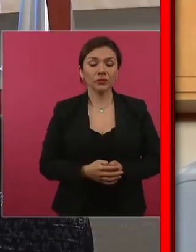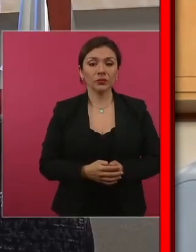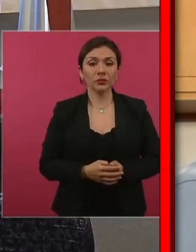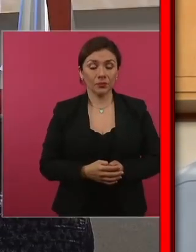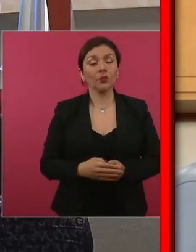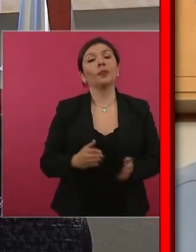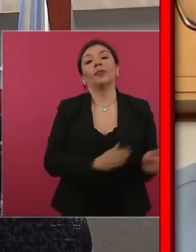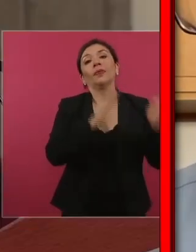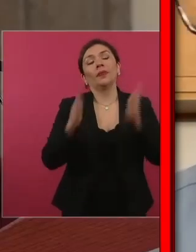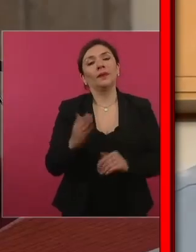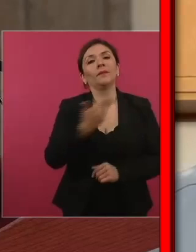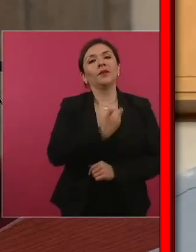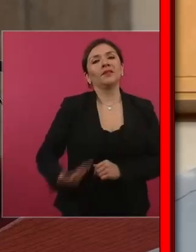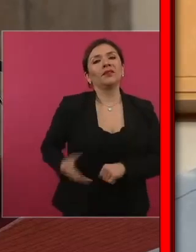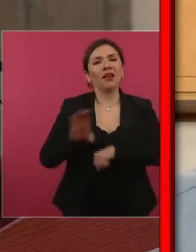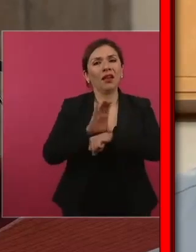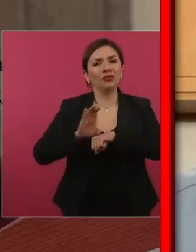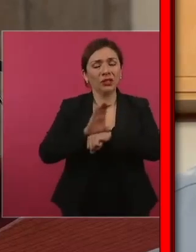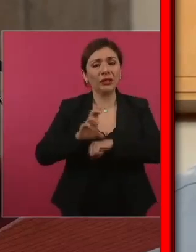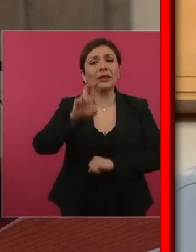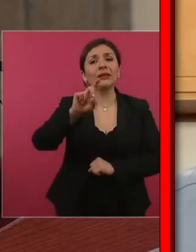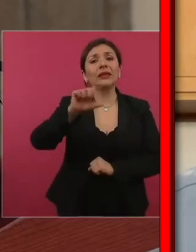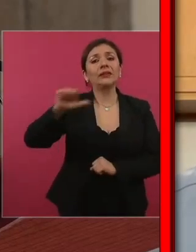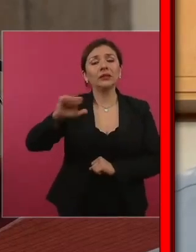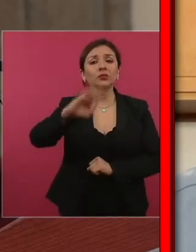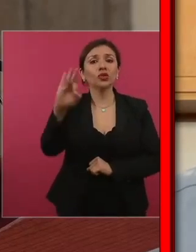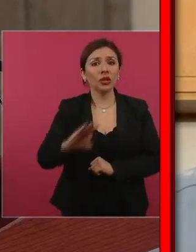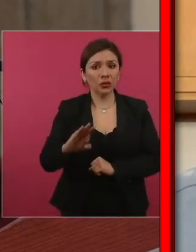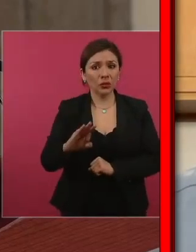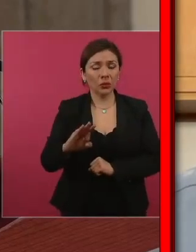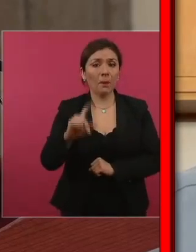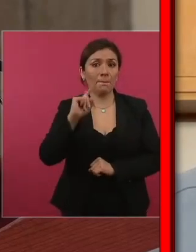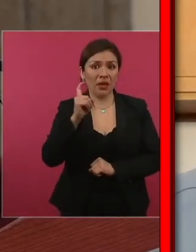con Carlos Salinas treinta y seis por ciento de devaluación